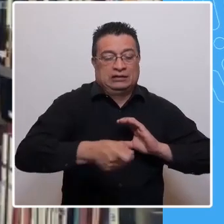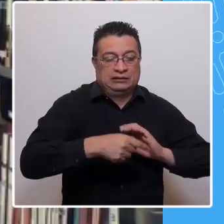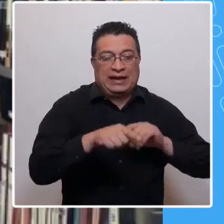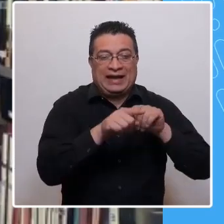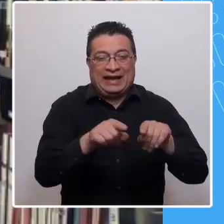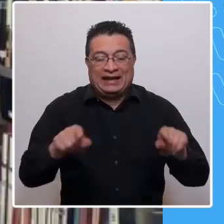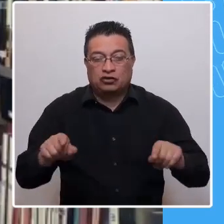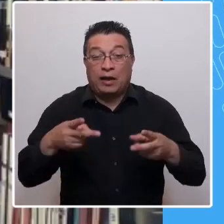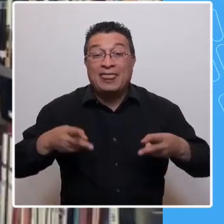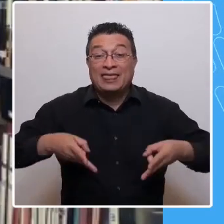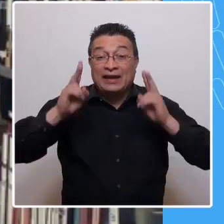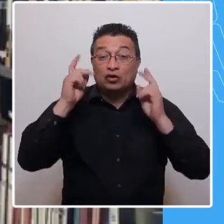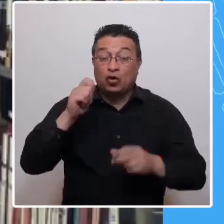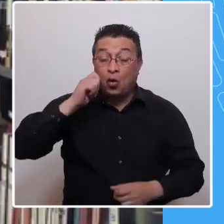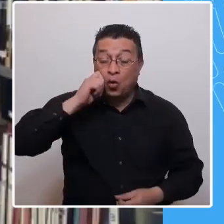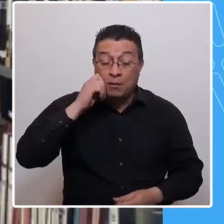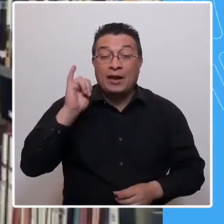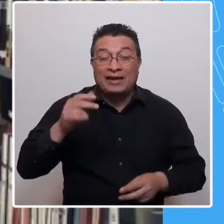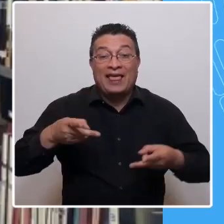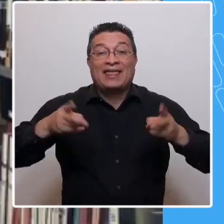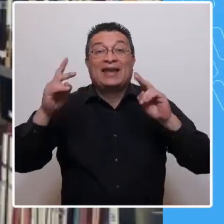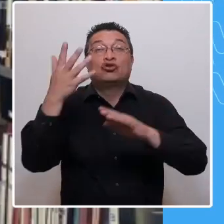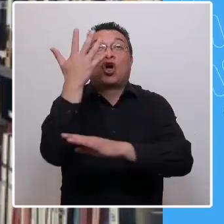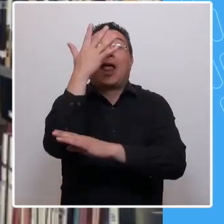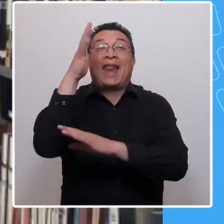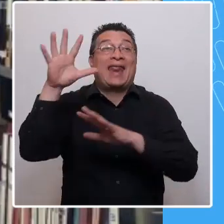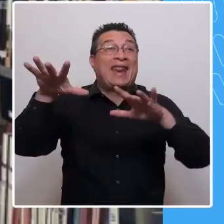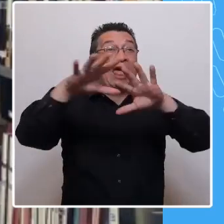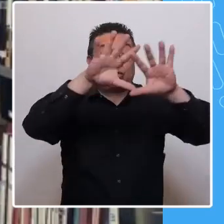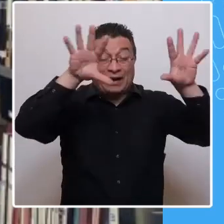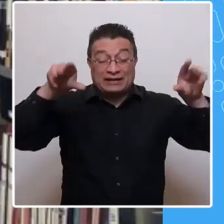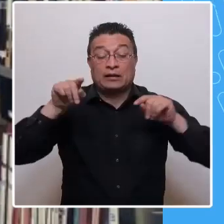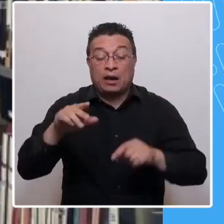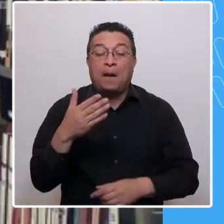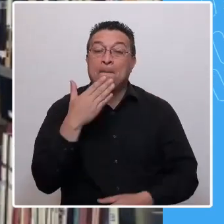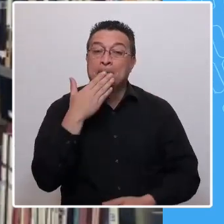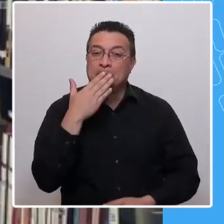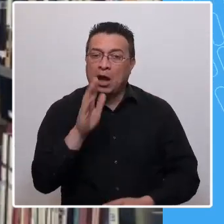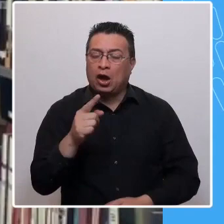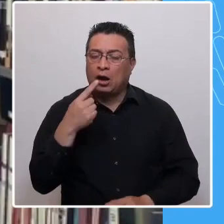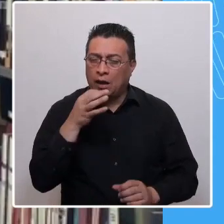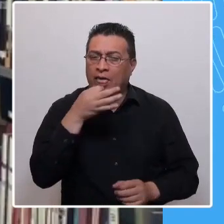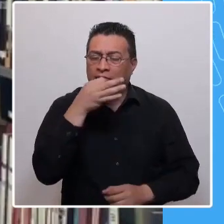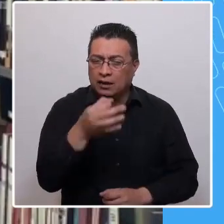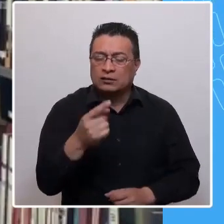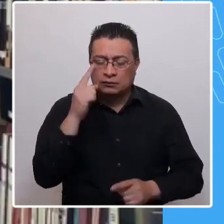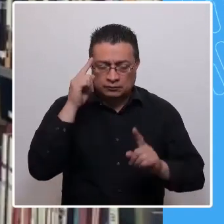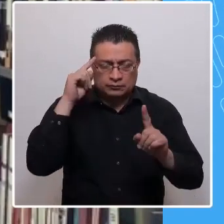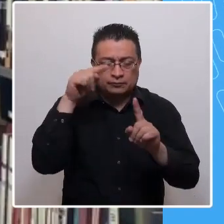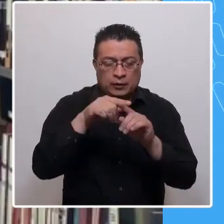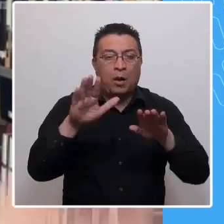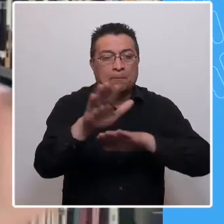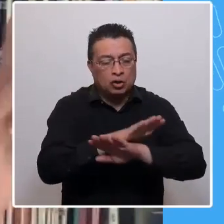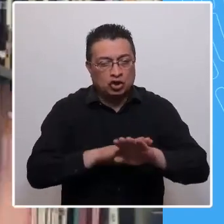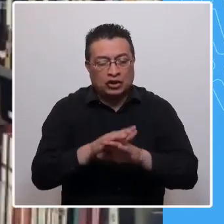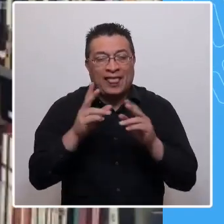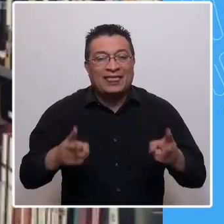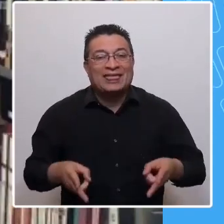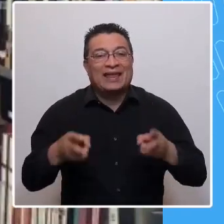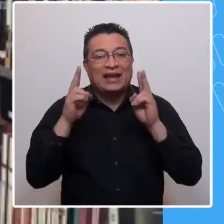Los derechos humanos y los derechos de la naturaleza, ¿no será mejor decir que deberá orientarse a la protección de los derechos